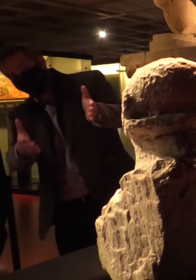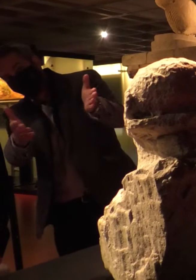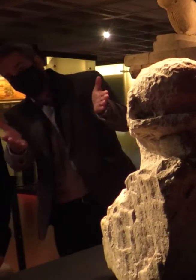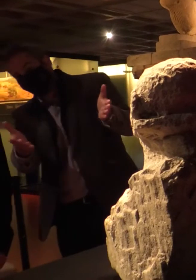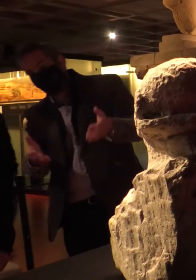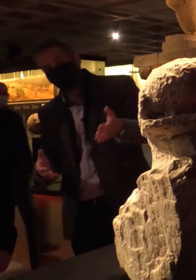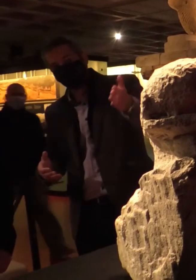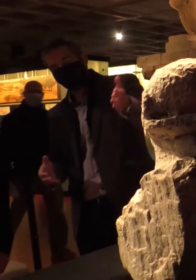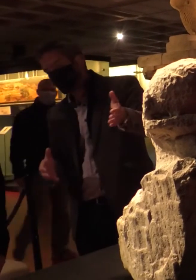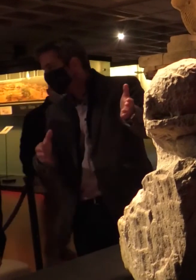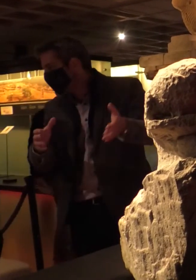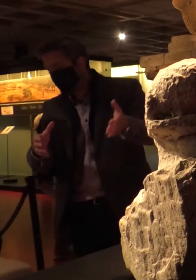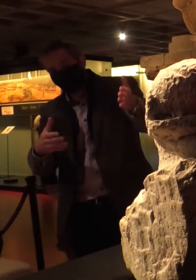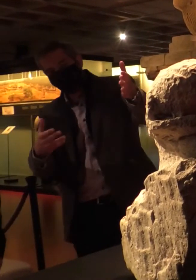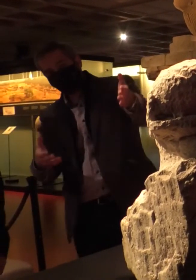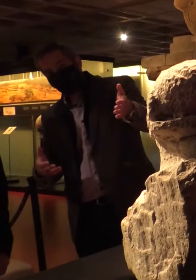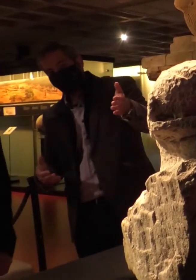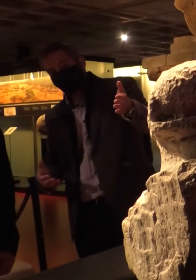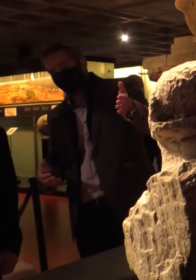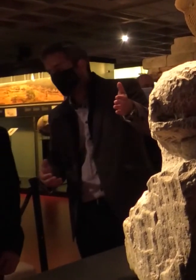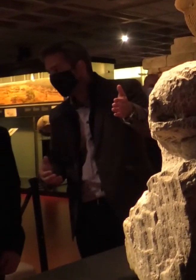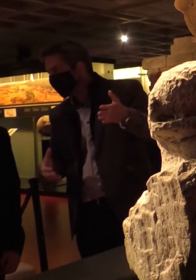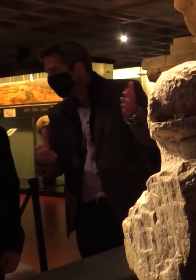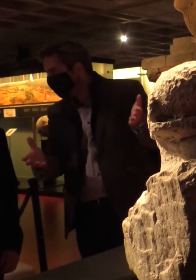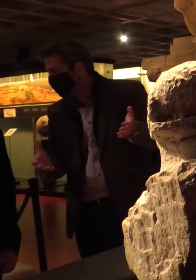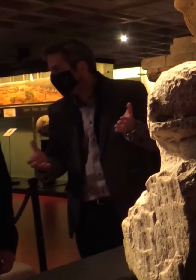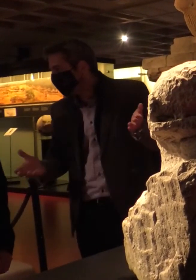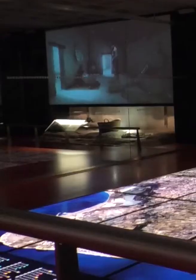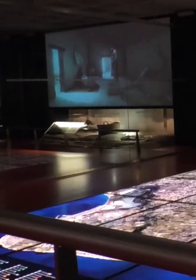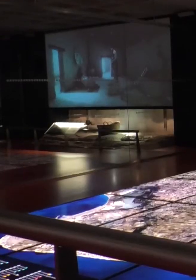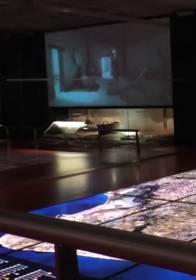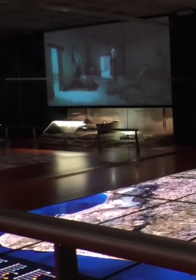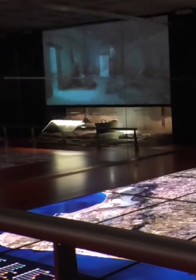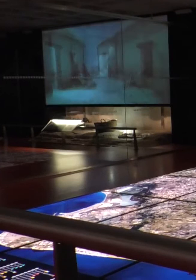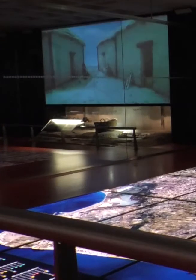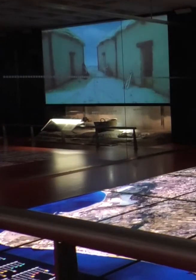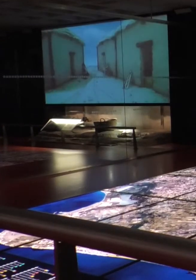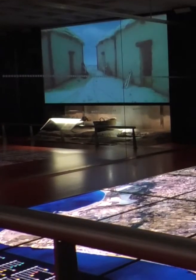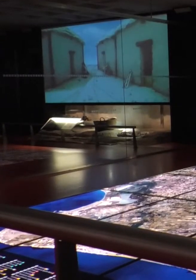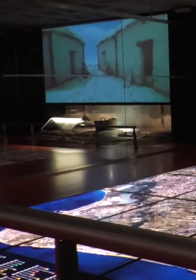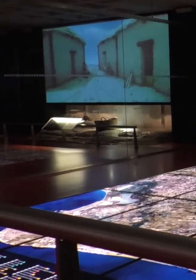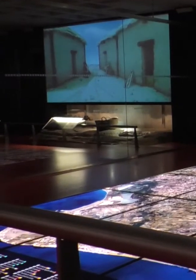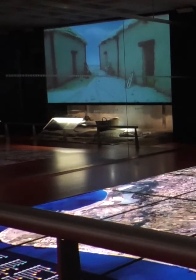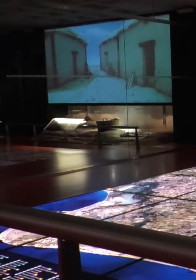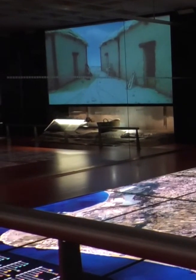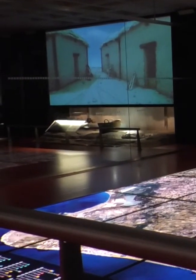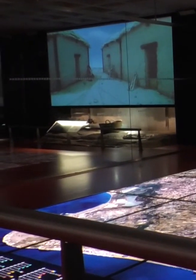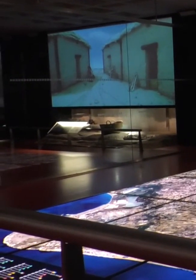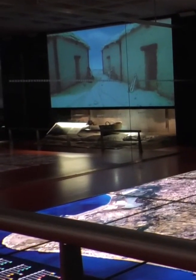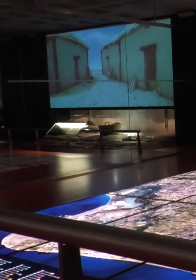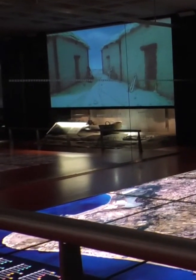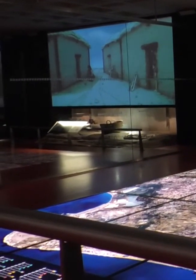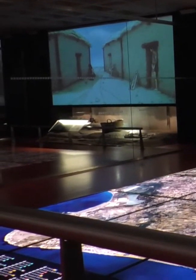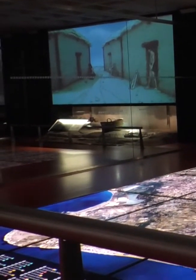se adaptarán a todos los colectivos con lectura en braille con una mesa óptica en la que se colocarán réplicas para que las personas ciegas